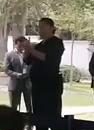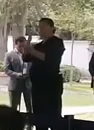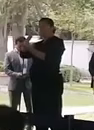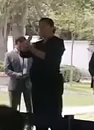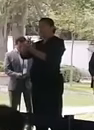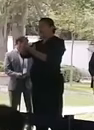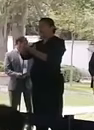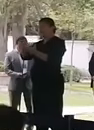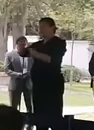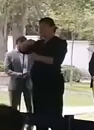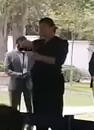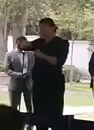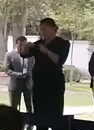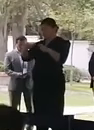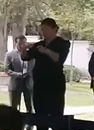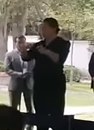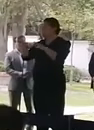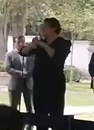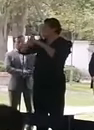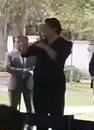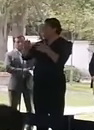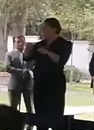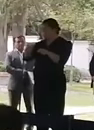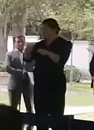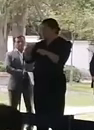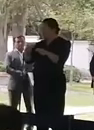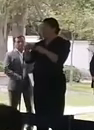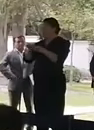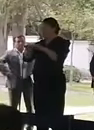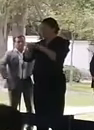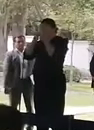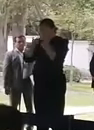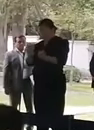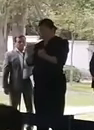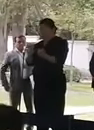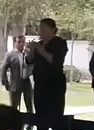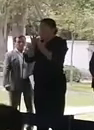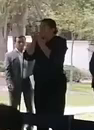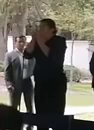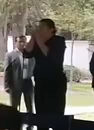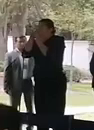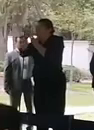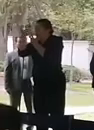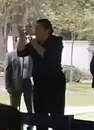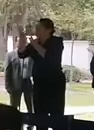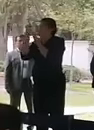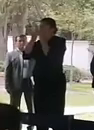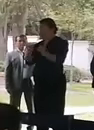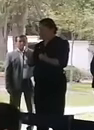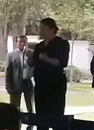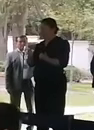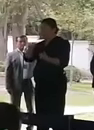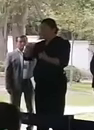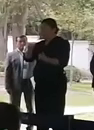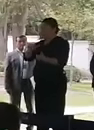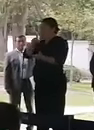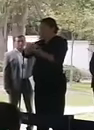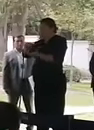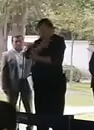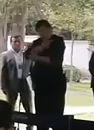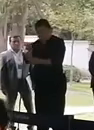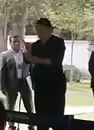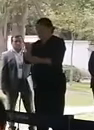migración, porque no hay esperanza, no hay trabajo, y hay mucha pobreza en los lugares de origen de estos migrantes. Y